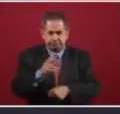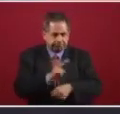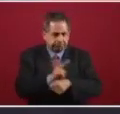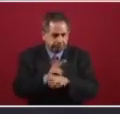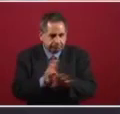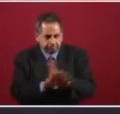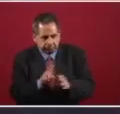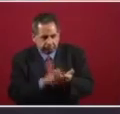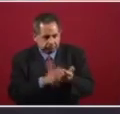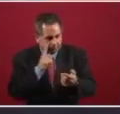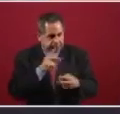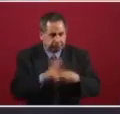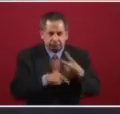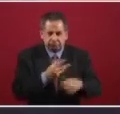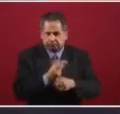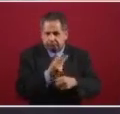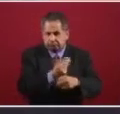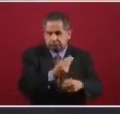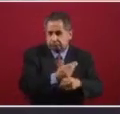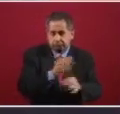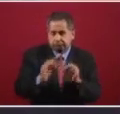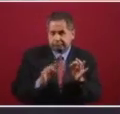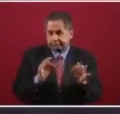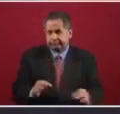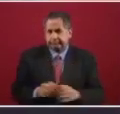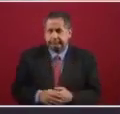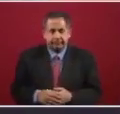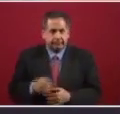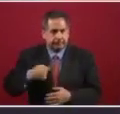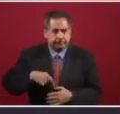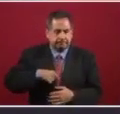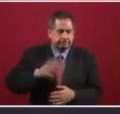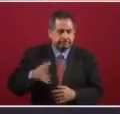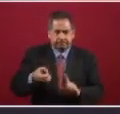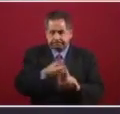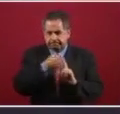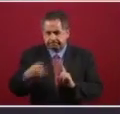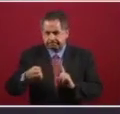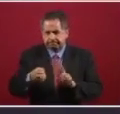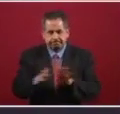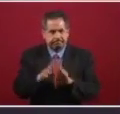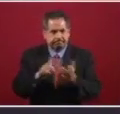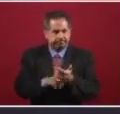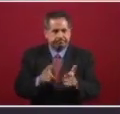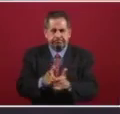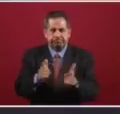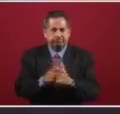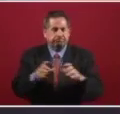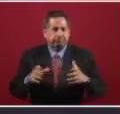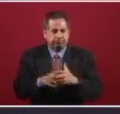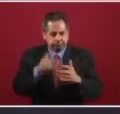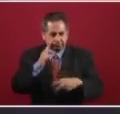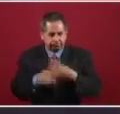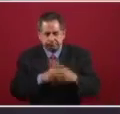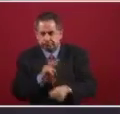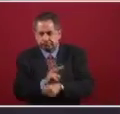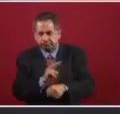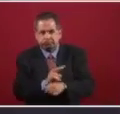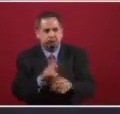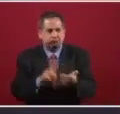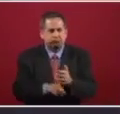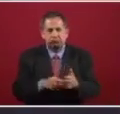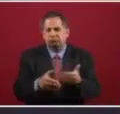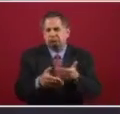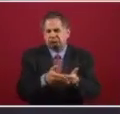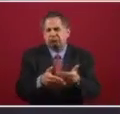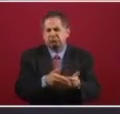vigilando, y nosotros tenemos organizado un grupo de seguimiento de al corto